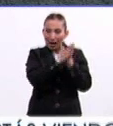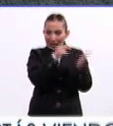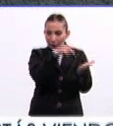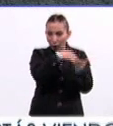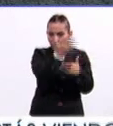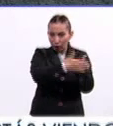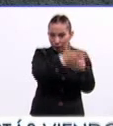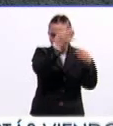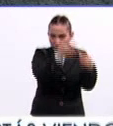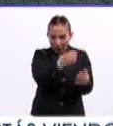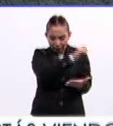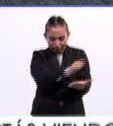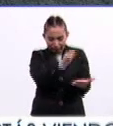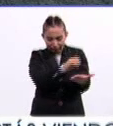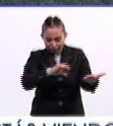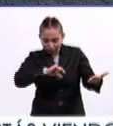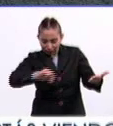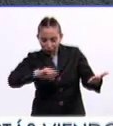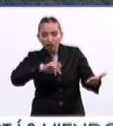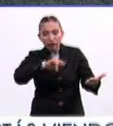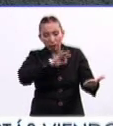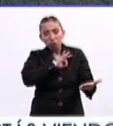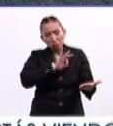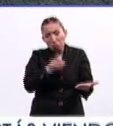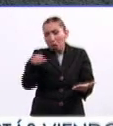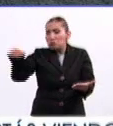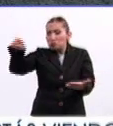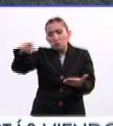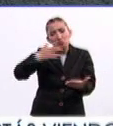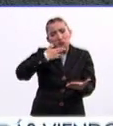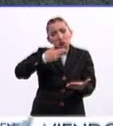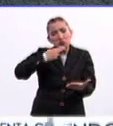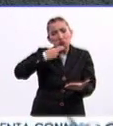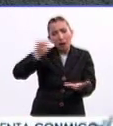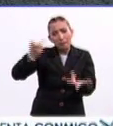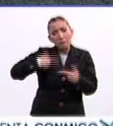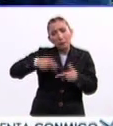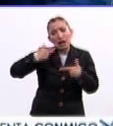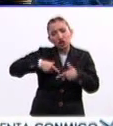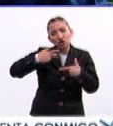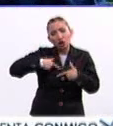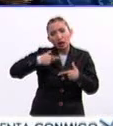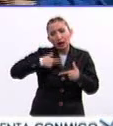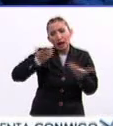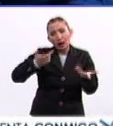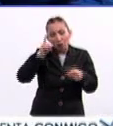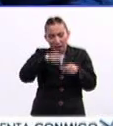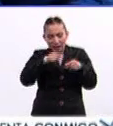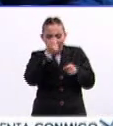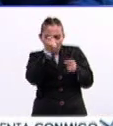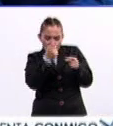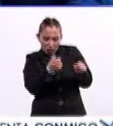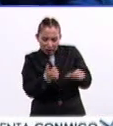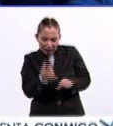notas y demás, puede, digamos, se le puede remover, se le puede quitar El aparato aquello que es